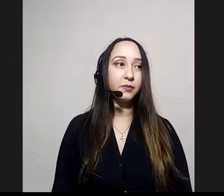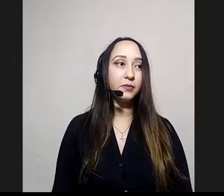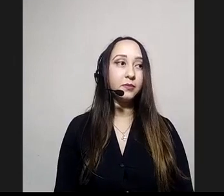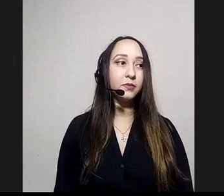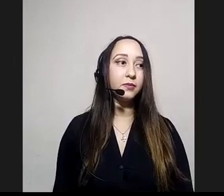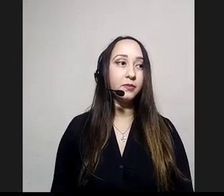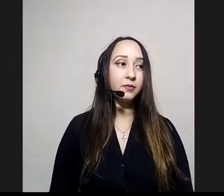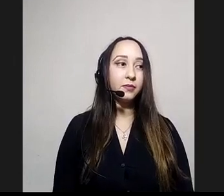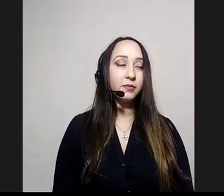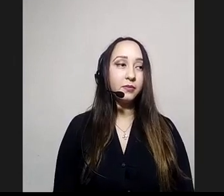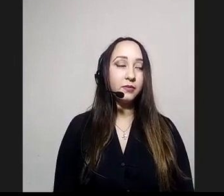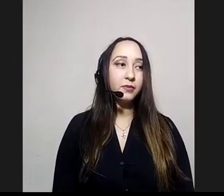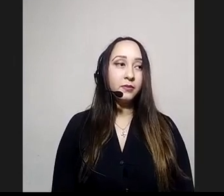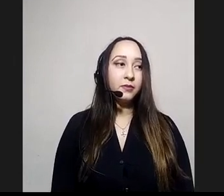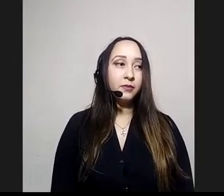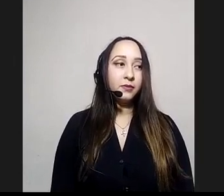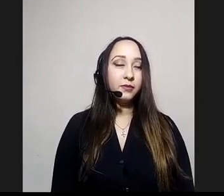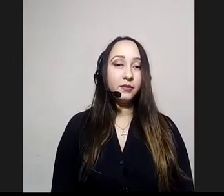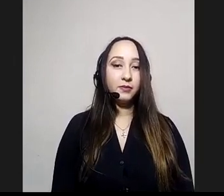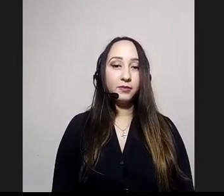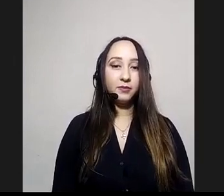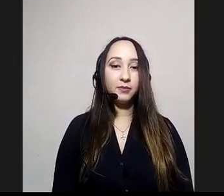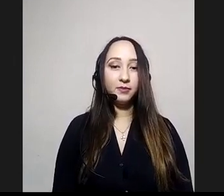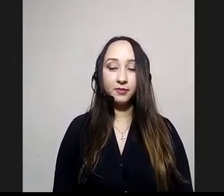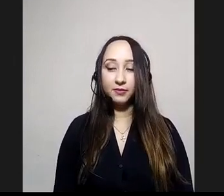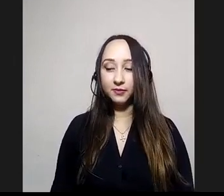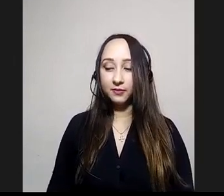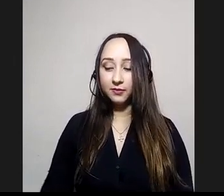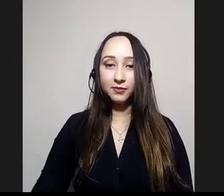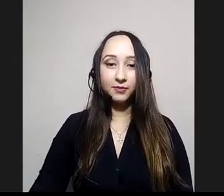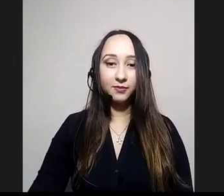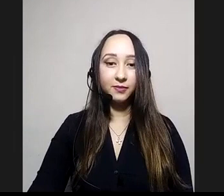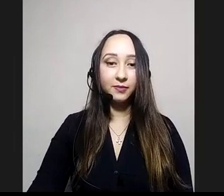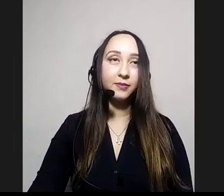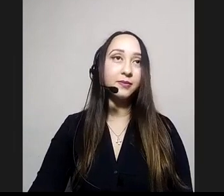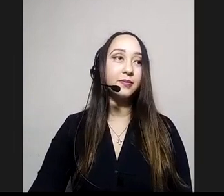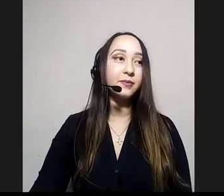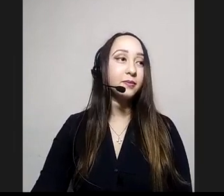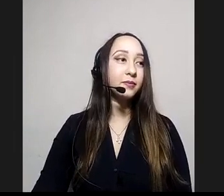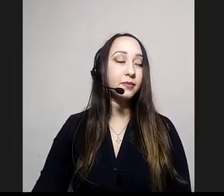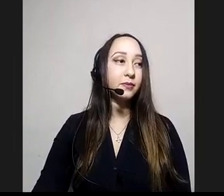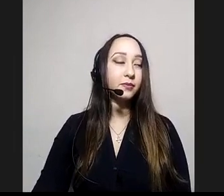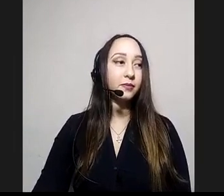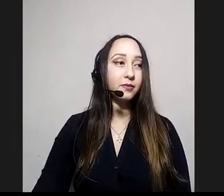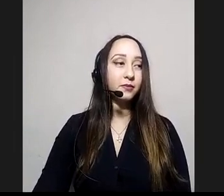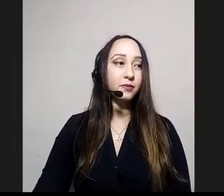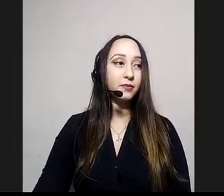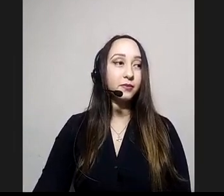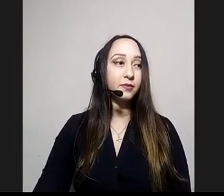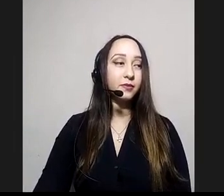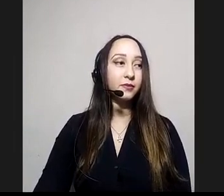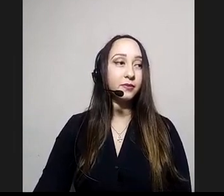y desarrollo organizacional en empresas de diferentes rubros como la minería, seguridad, salud,